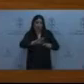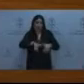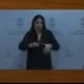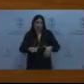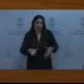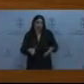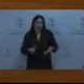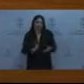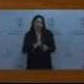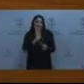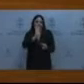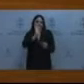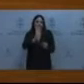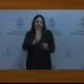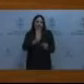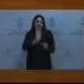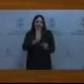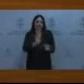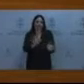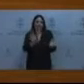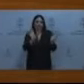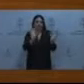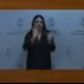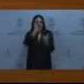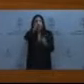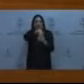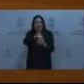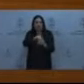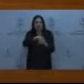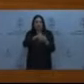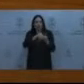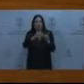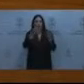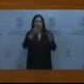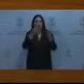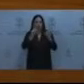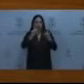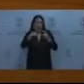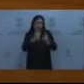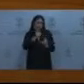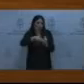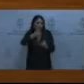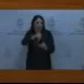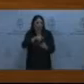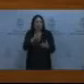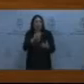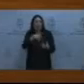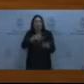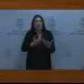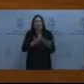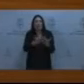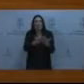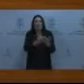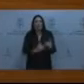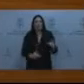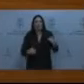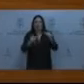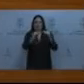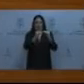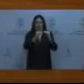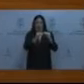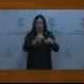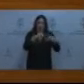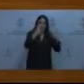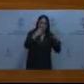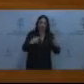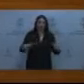en la educación de esos alumnos, siempre solicitamos la igualdad. E insisto, esa igualdad en la enseñanza concertada no existe. Usted se preguntaba, o